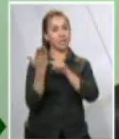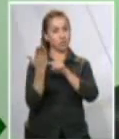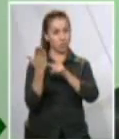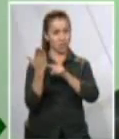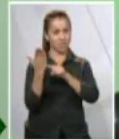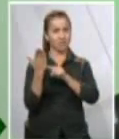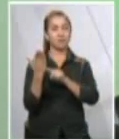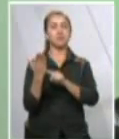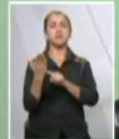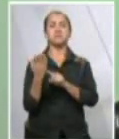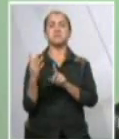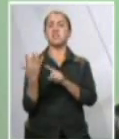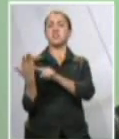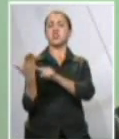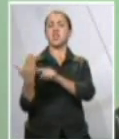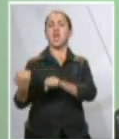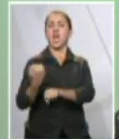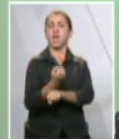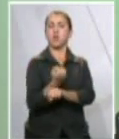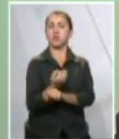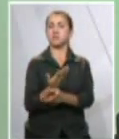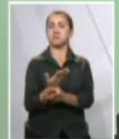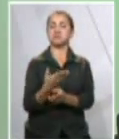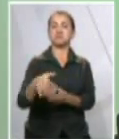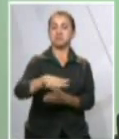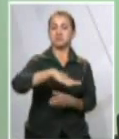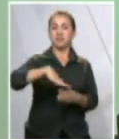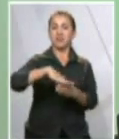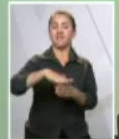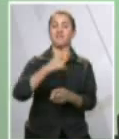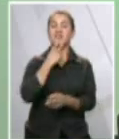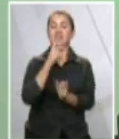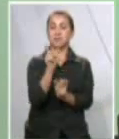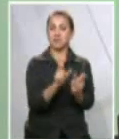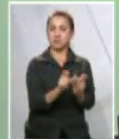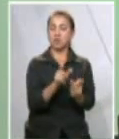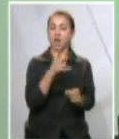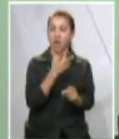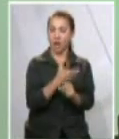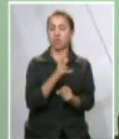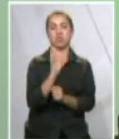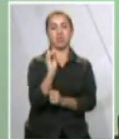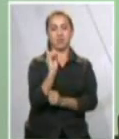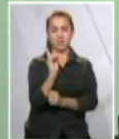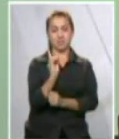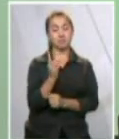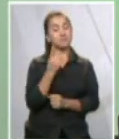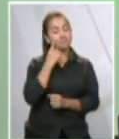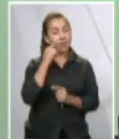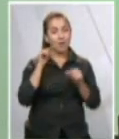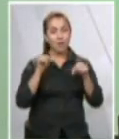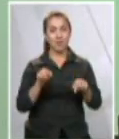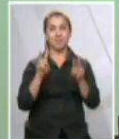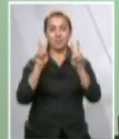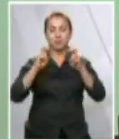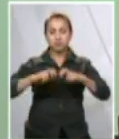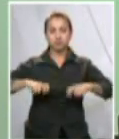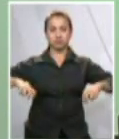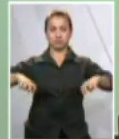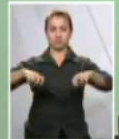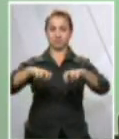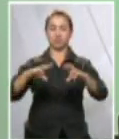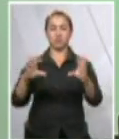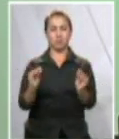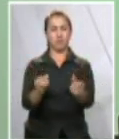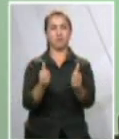¿Qué tanto puede aportar la tecnología en la vida de las personas que tienen una discapacidad? Bueno, hoy día tenemos un panel muy